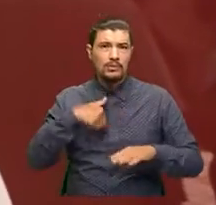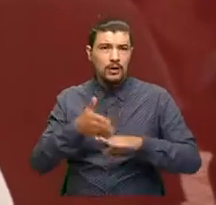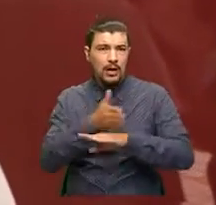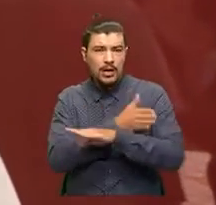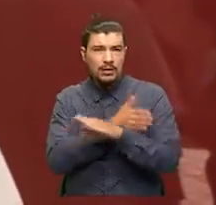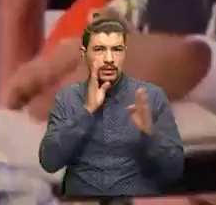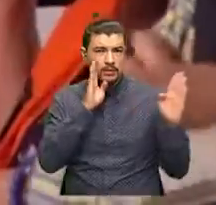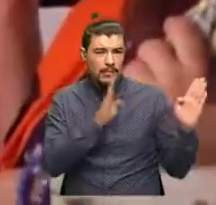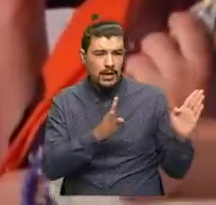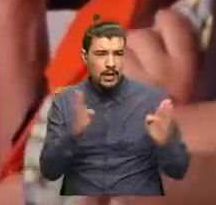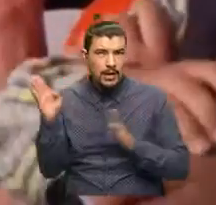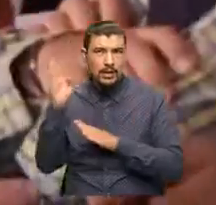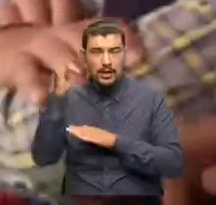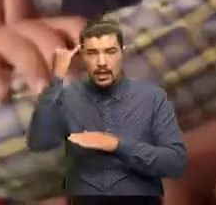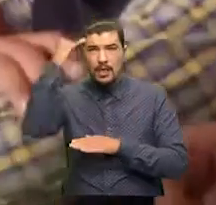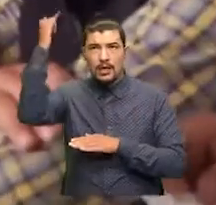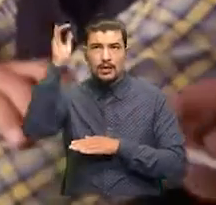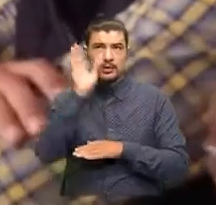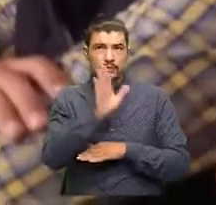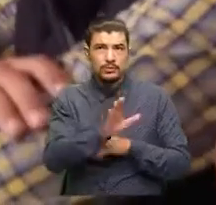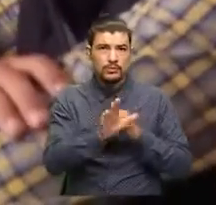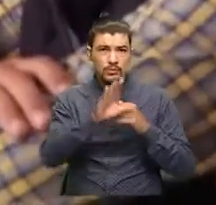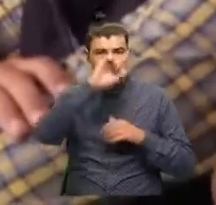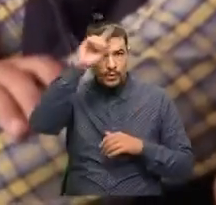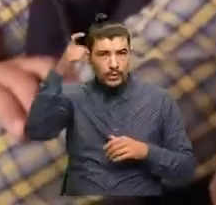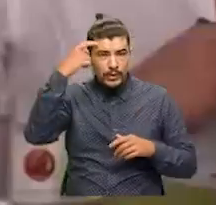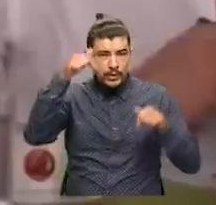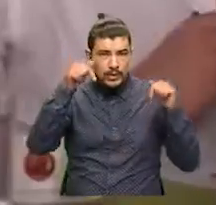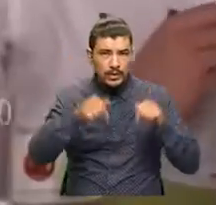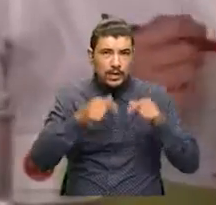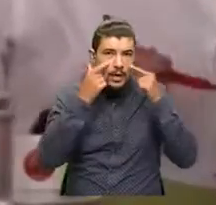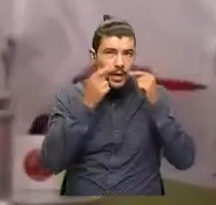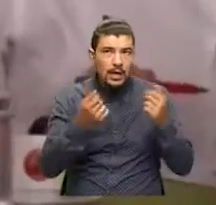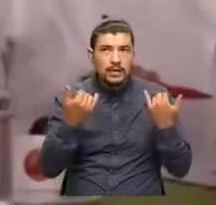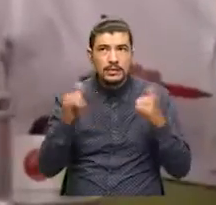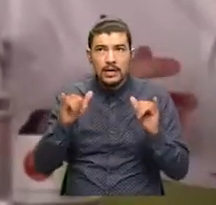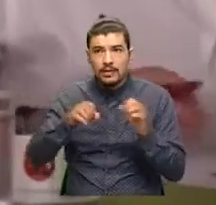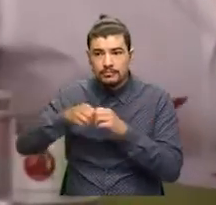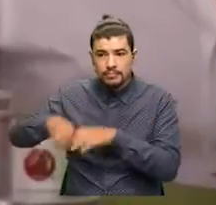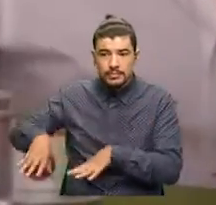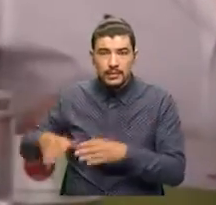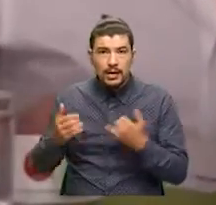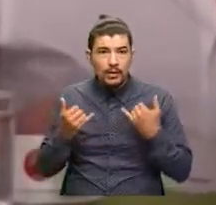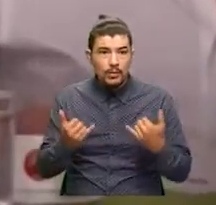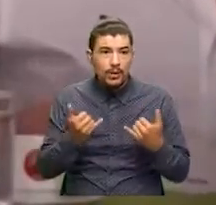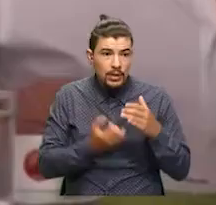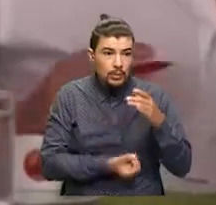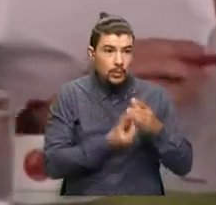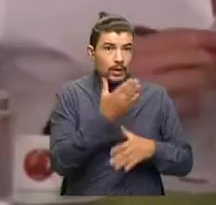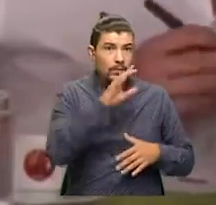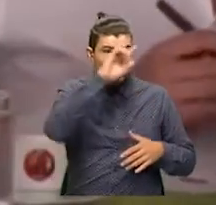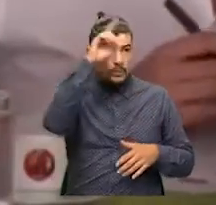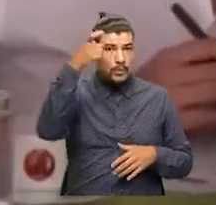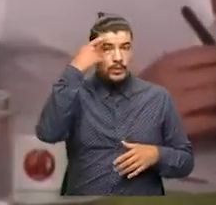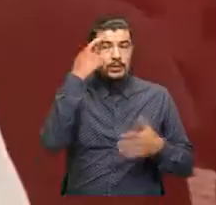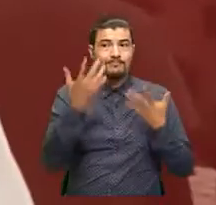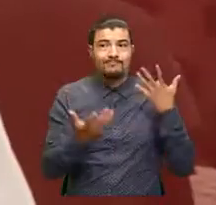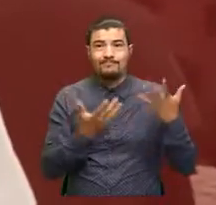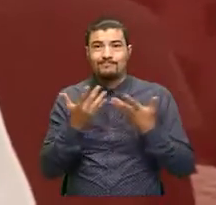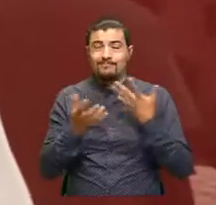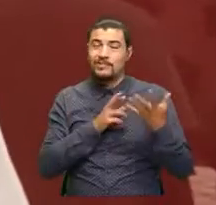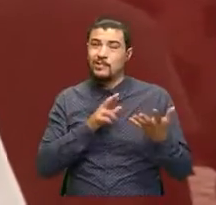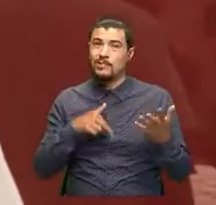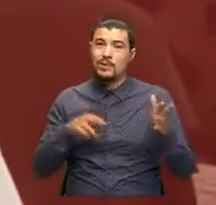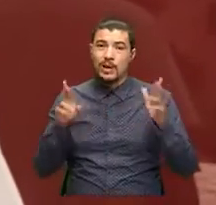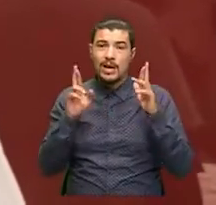en un inicio con ese gobierno que ya va a entregar su mandato y en la cual tenemos muchas